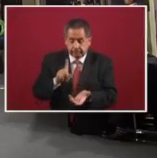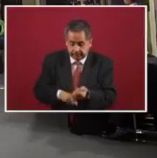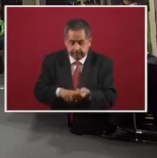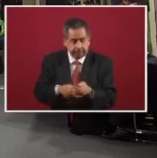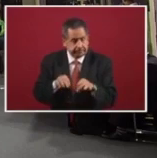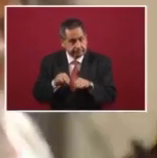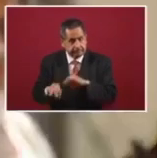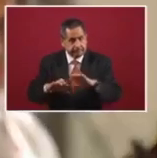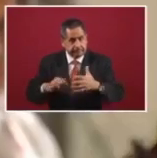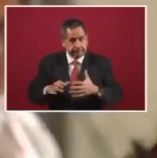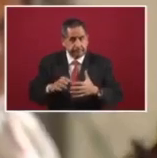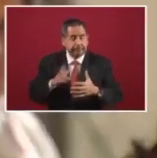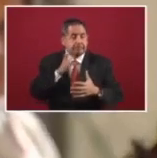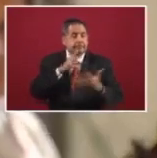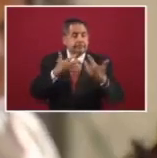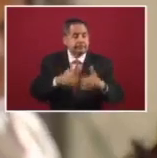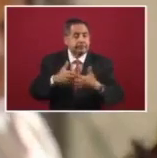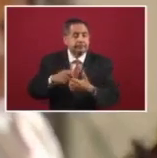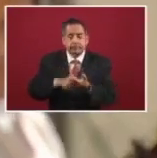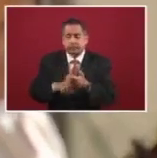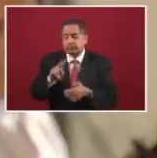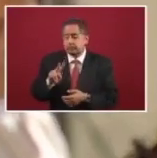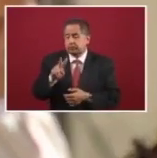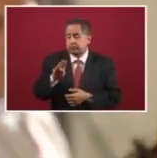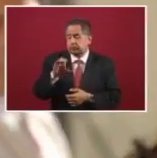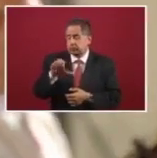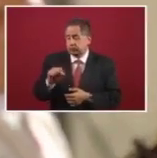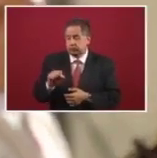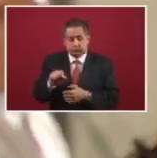trabajen en la refinería Dos Bocas, o será